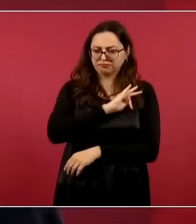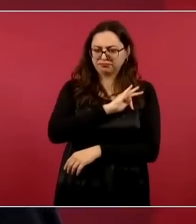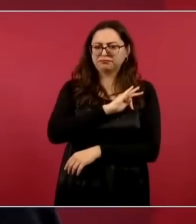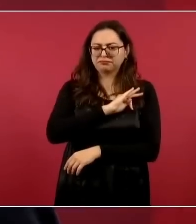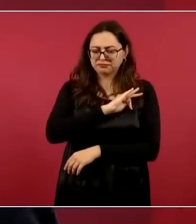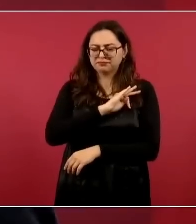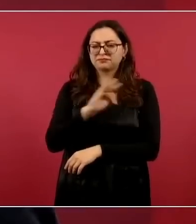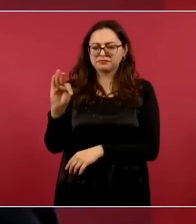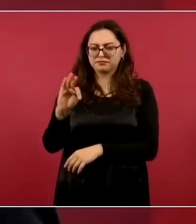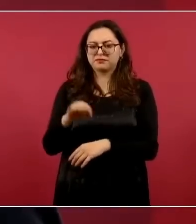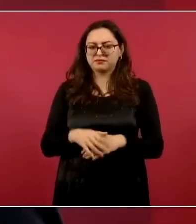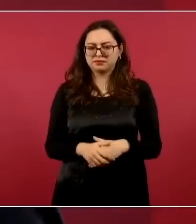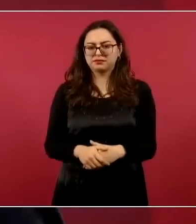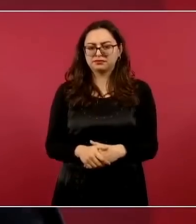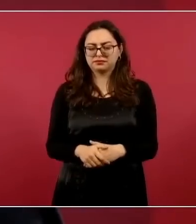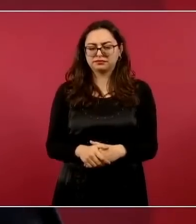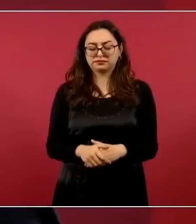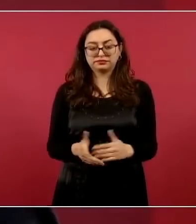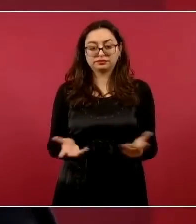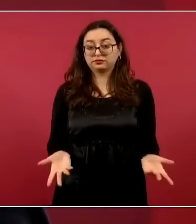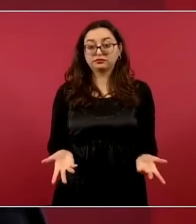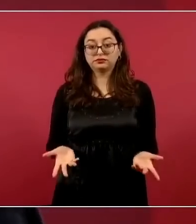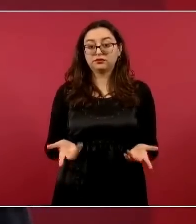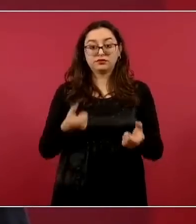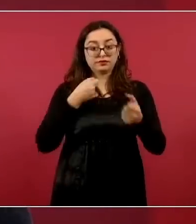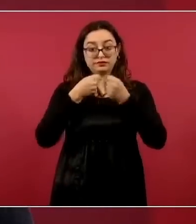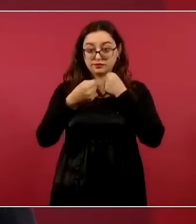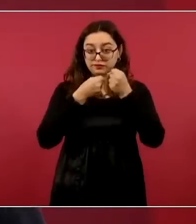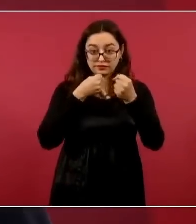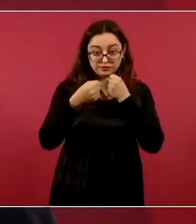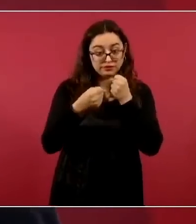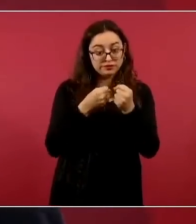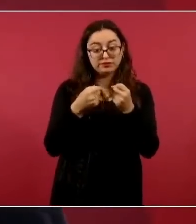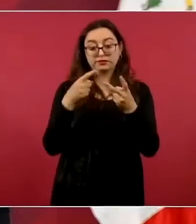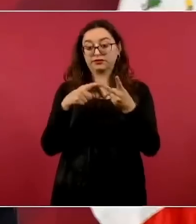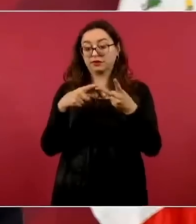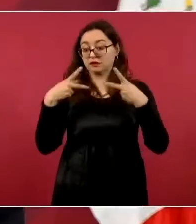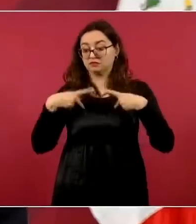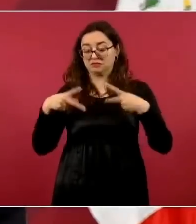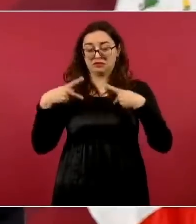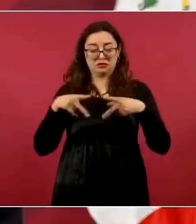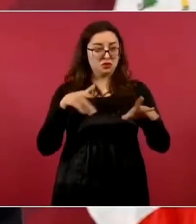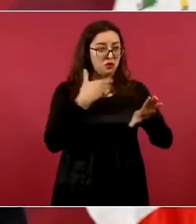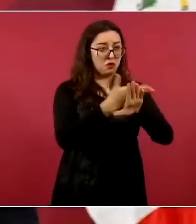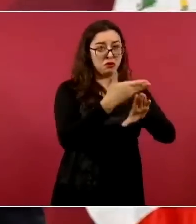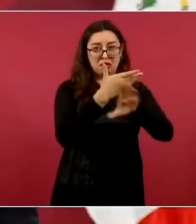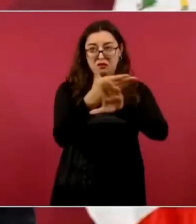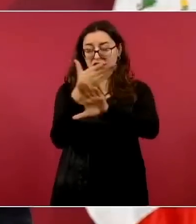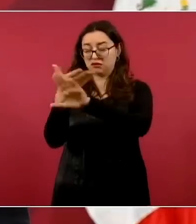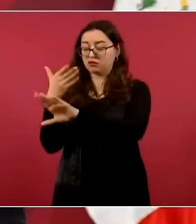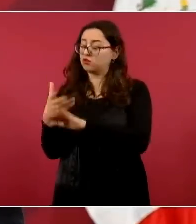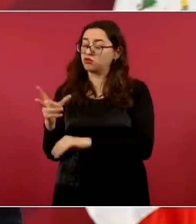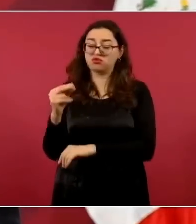permitir que se agreda ni a periodistas ni a ninguna persona.